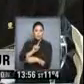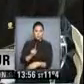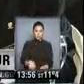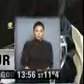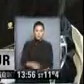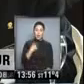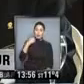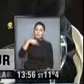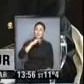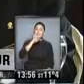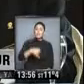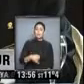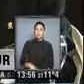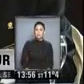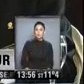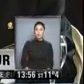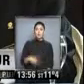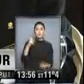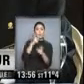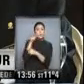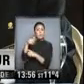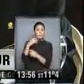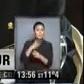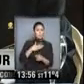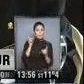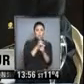Lo afirmamos, sus defectos son los nuestros,